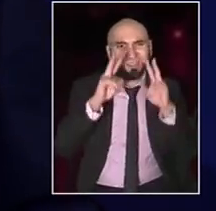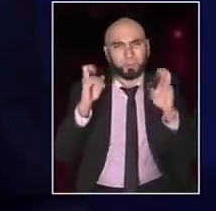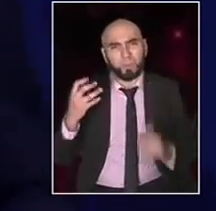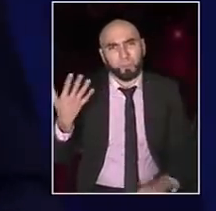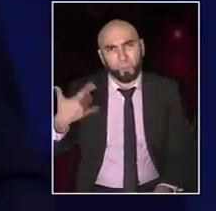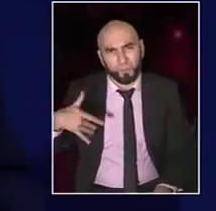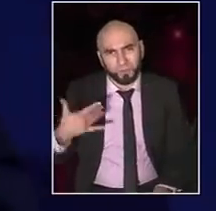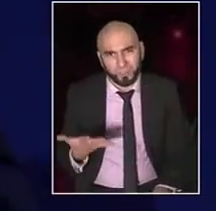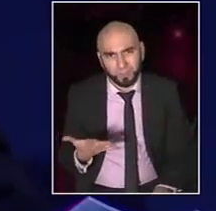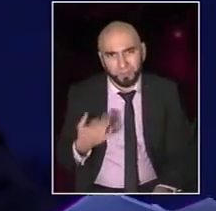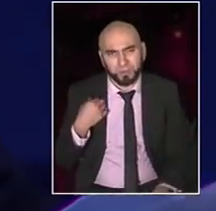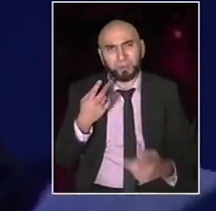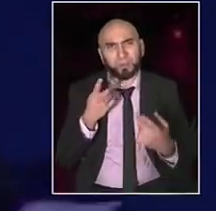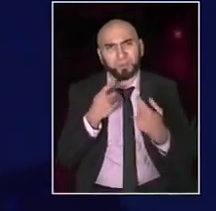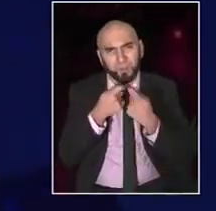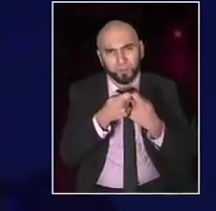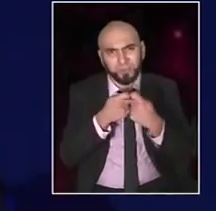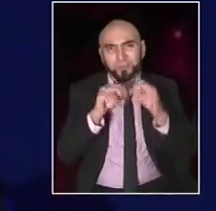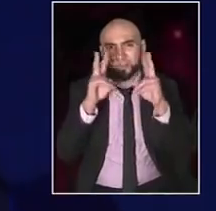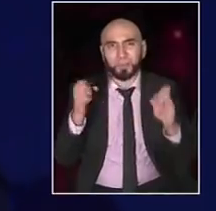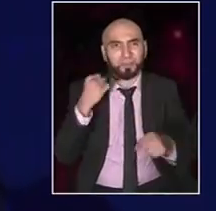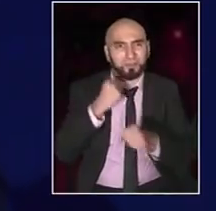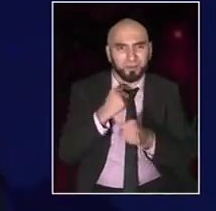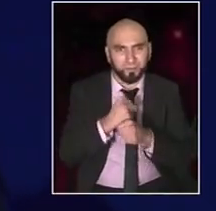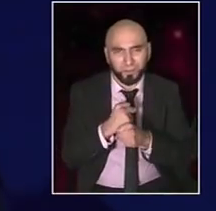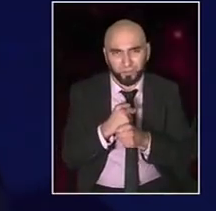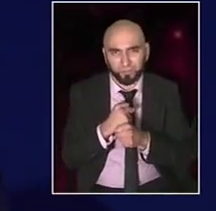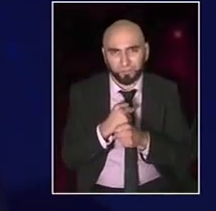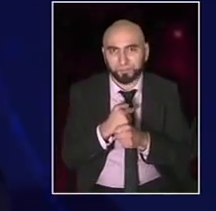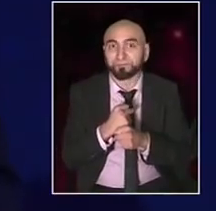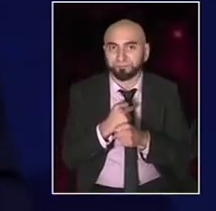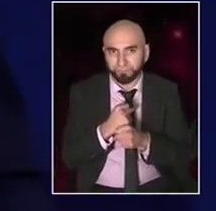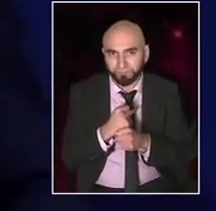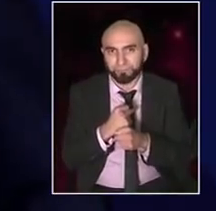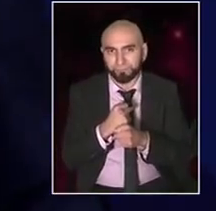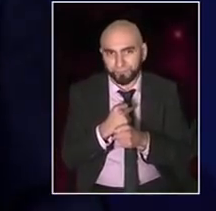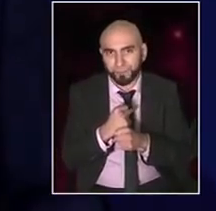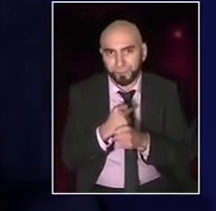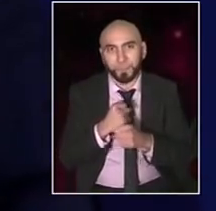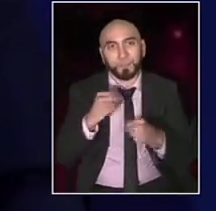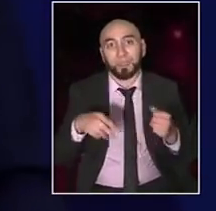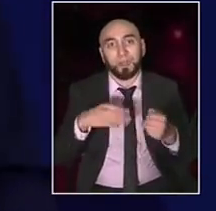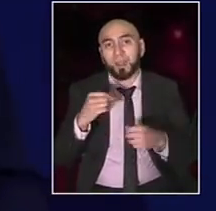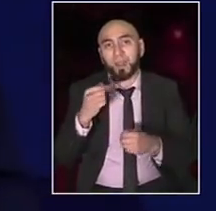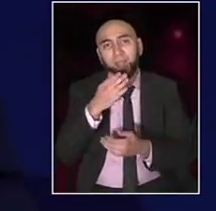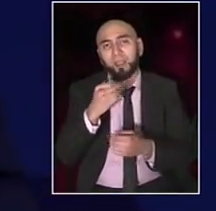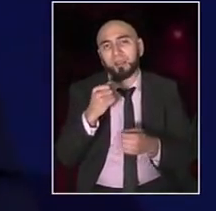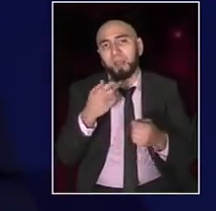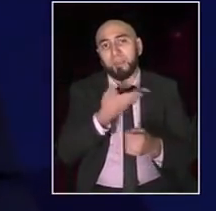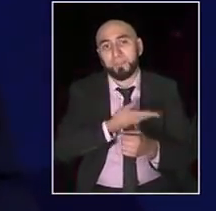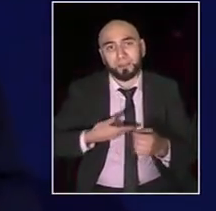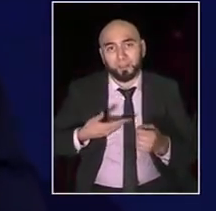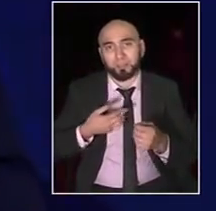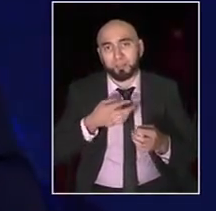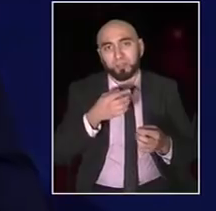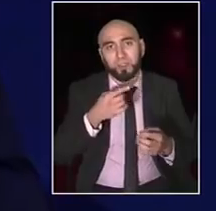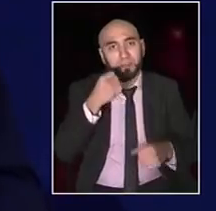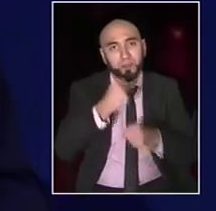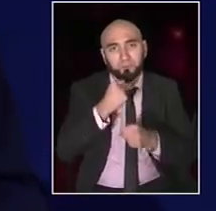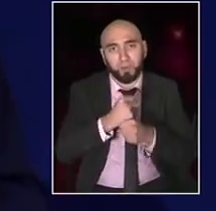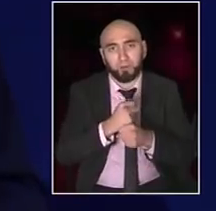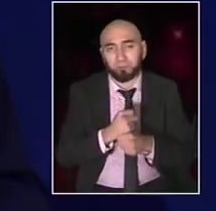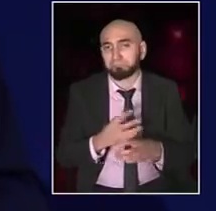parece relevante discutir sobre el tema del trabajo. Es cierto, decían acá, la mitad de los empleos van a desaparecer. ¿Y qué va a hacer el